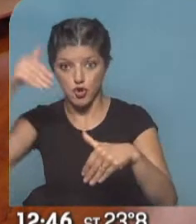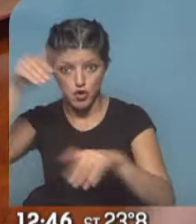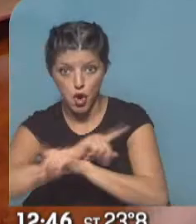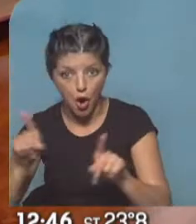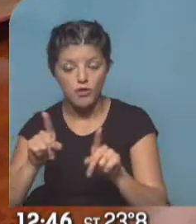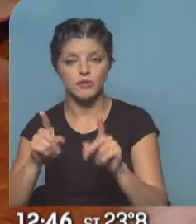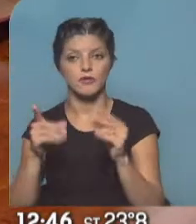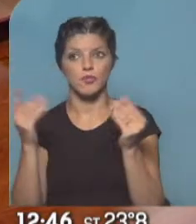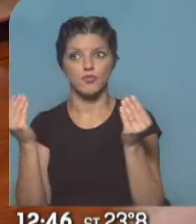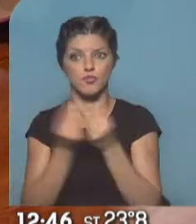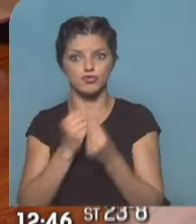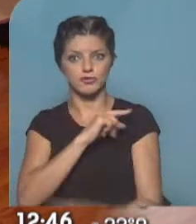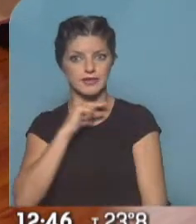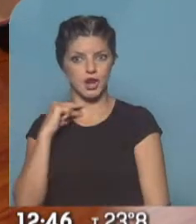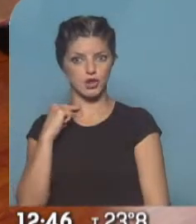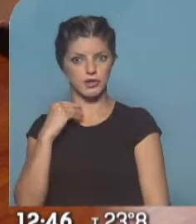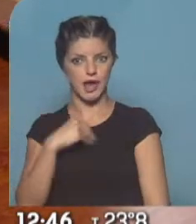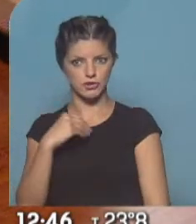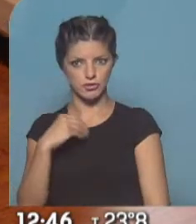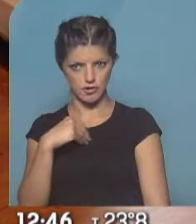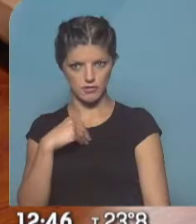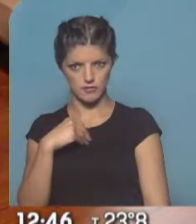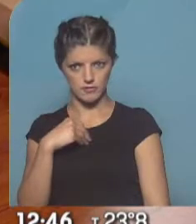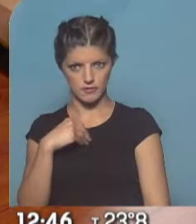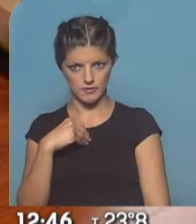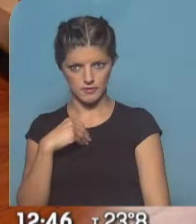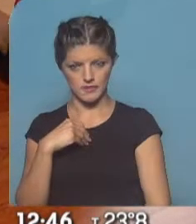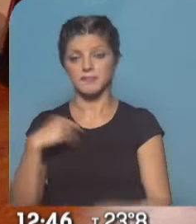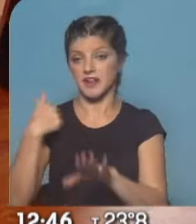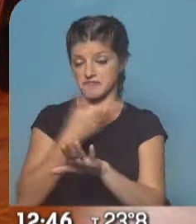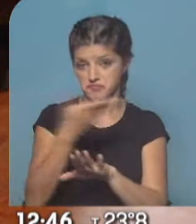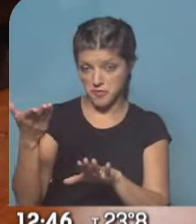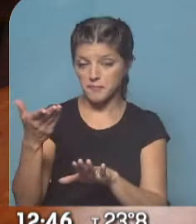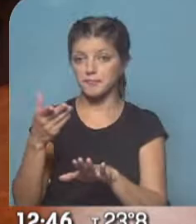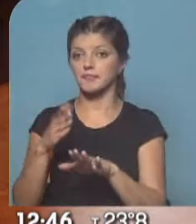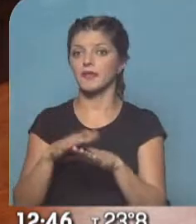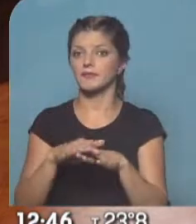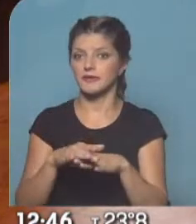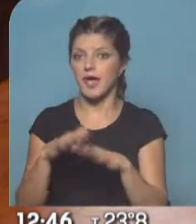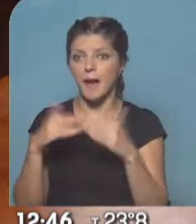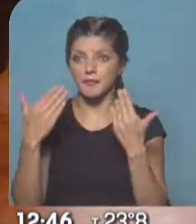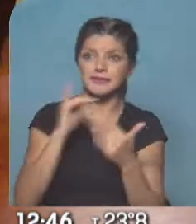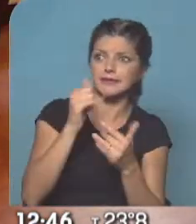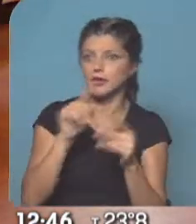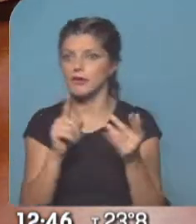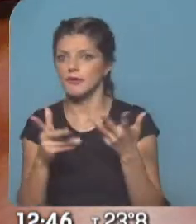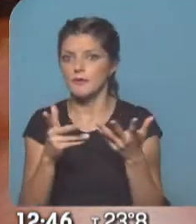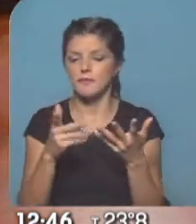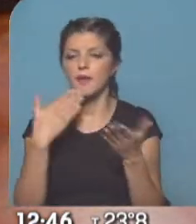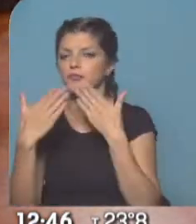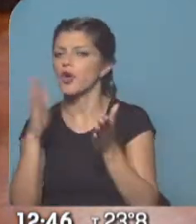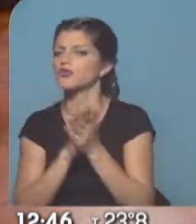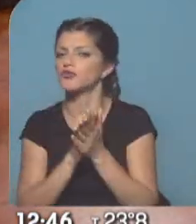obispos, sacerdotes católicos y la gran mayoría del mundo evangélico que aprovecha ese sí, ¿no?, para discutir el tema